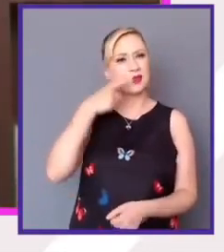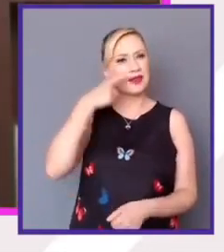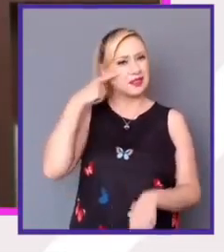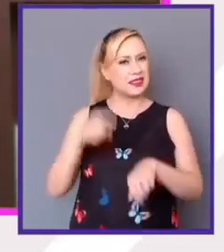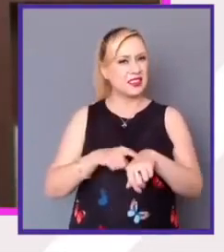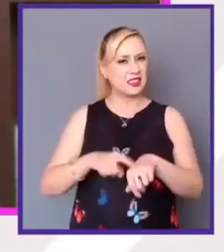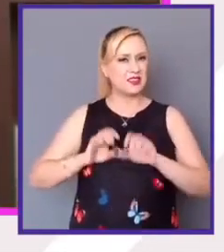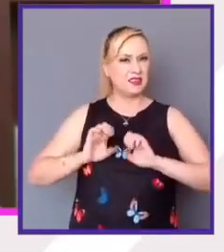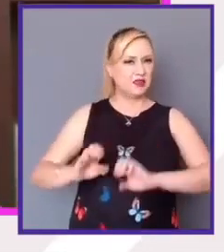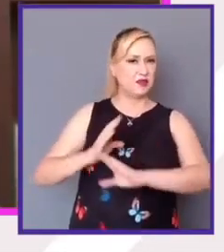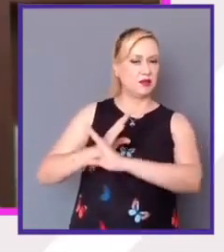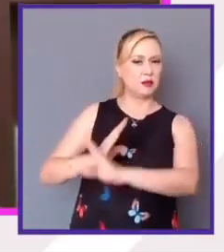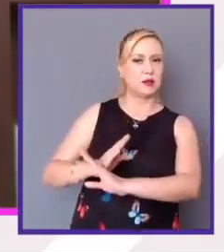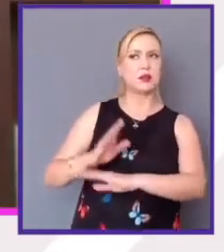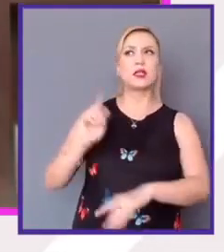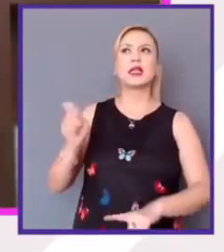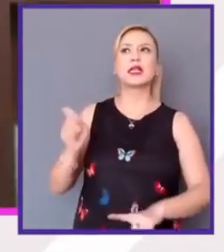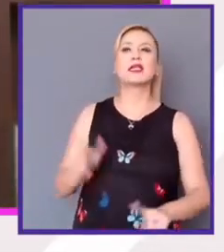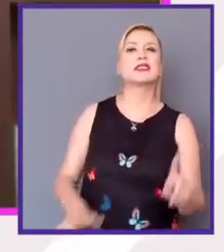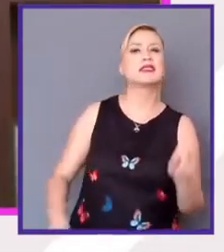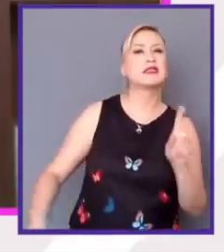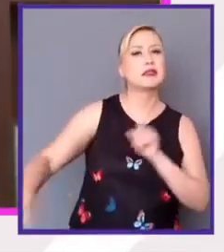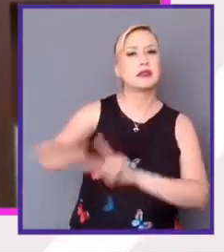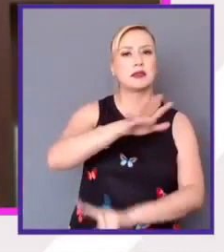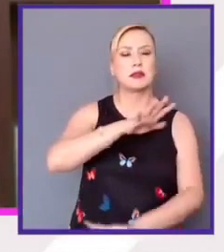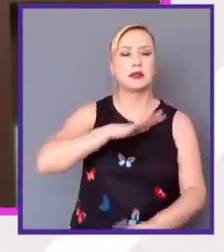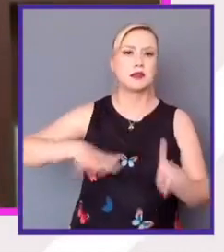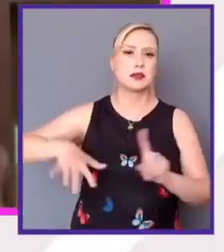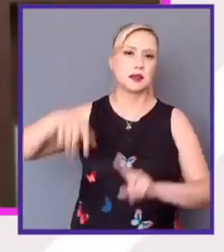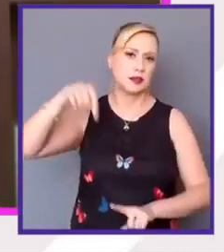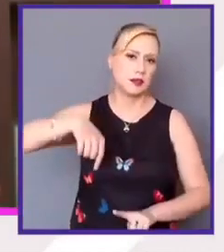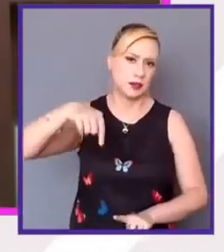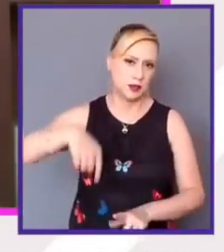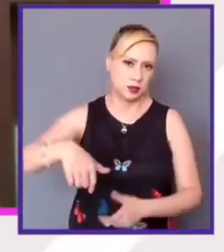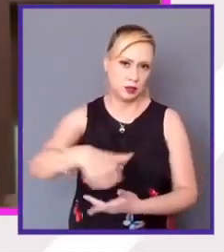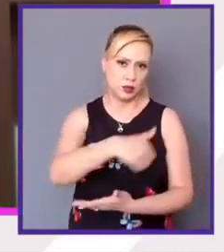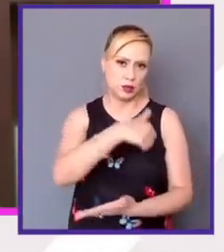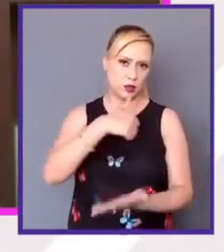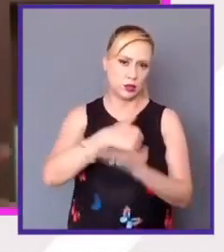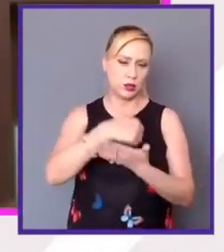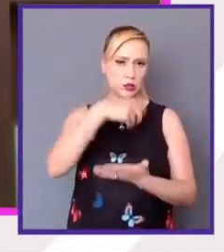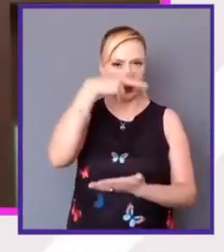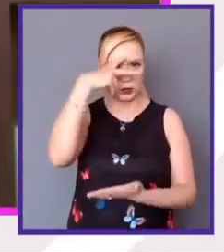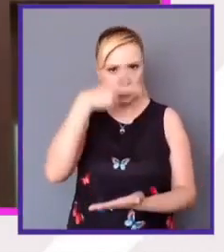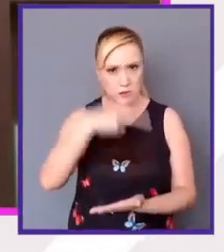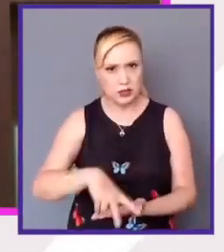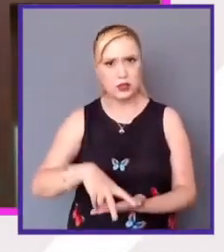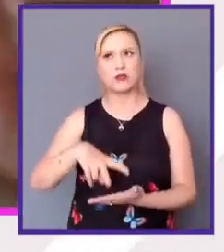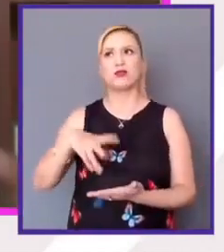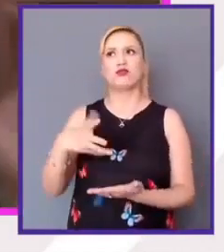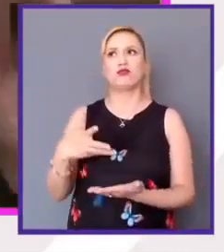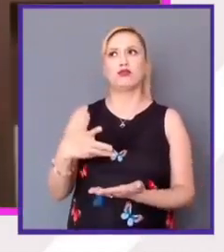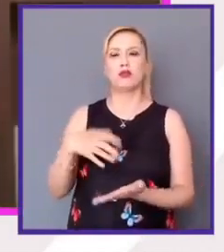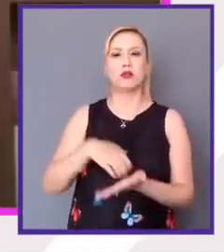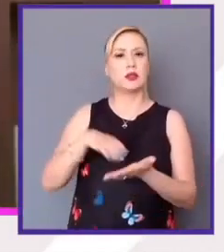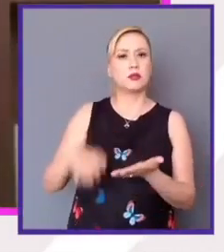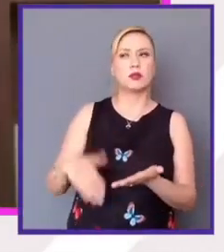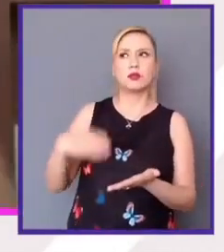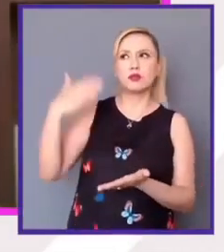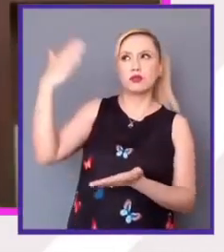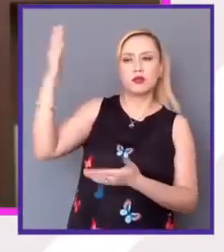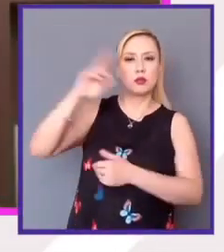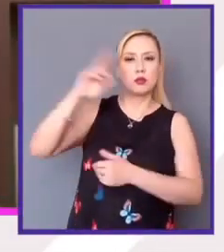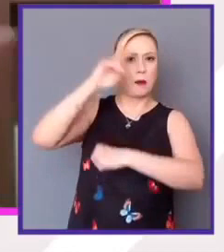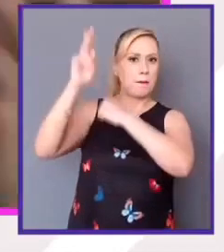el contexto local. O sea, no ver el racismo únicamente como lo viven particularmente los corporativos transnacionales desde la